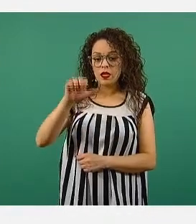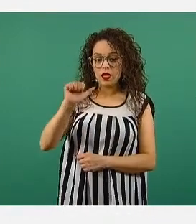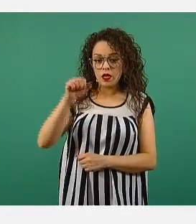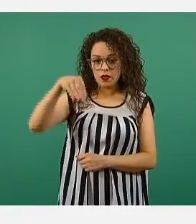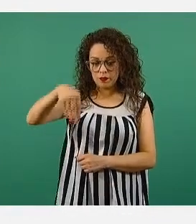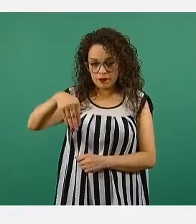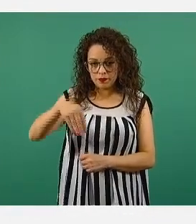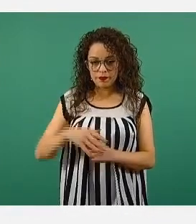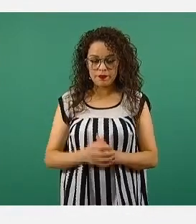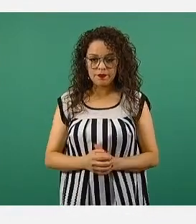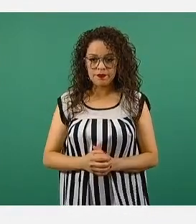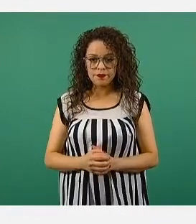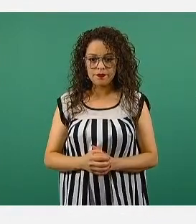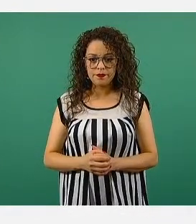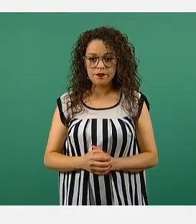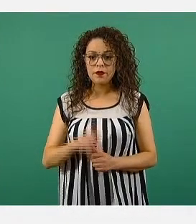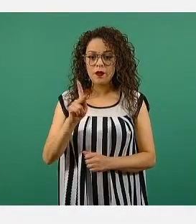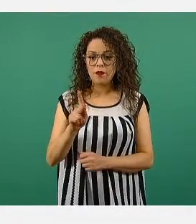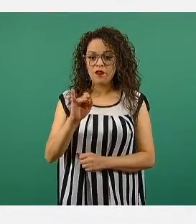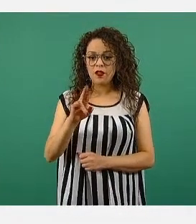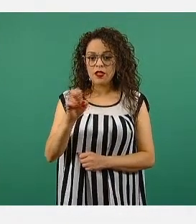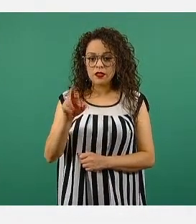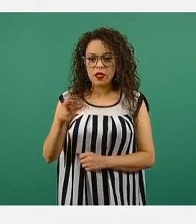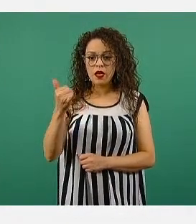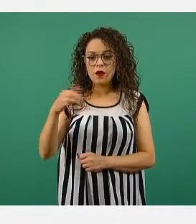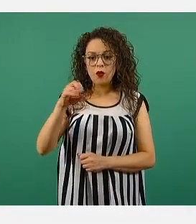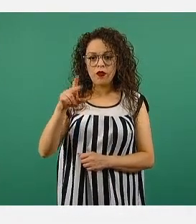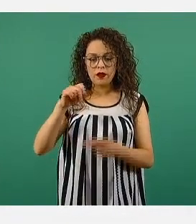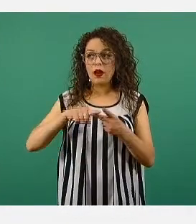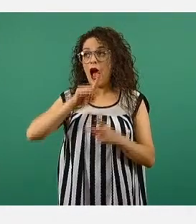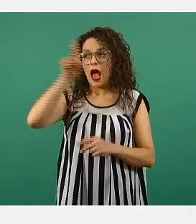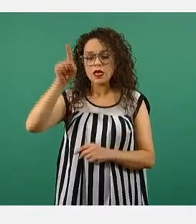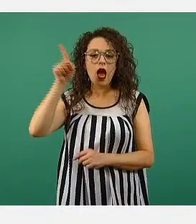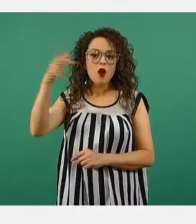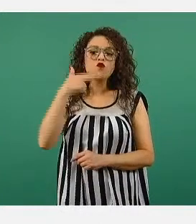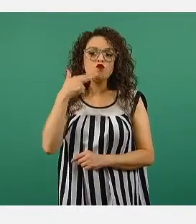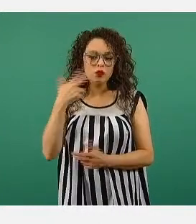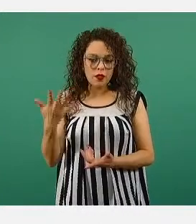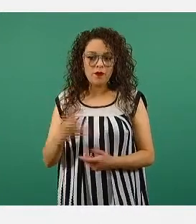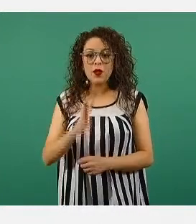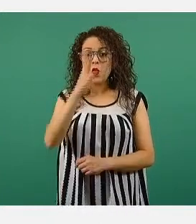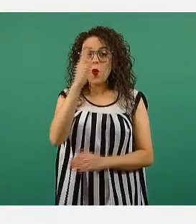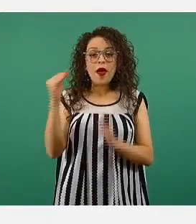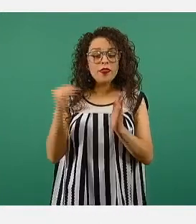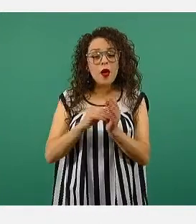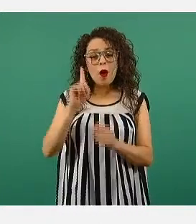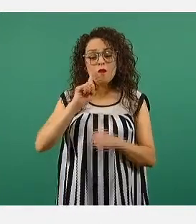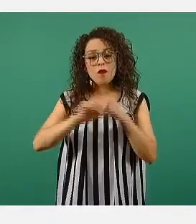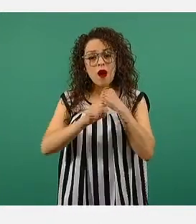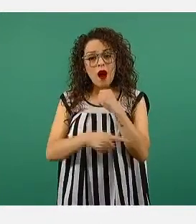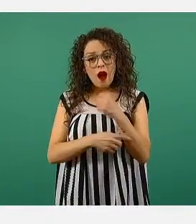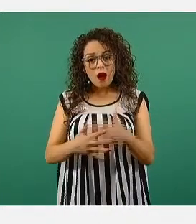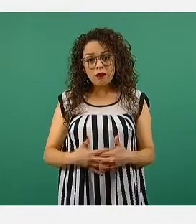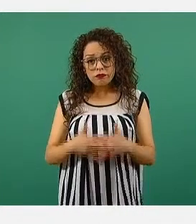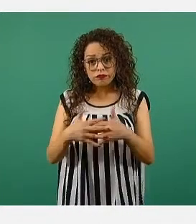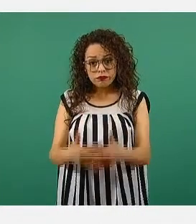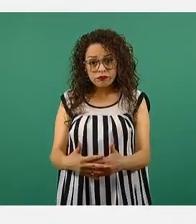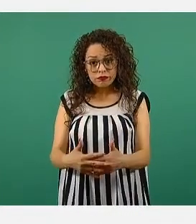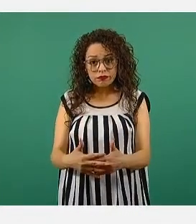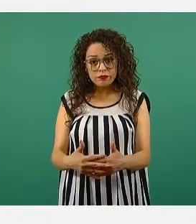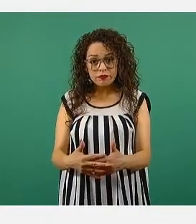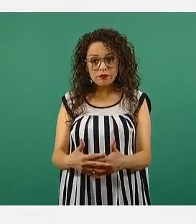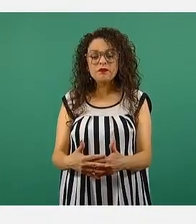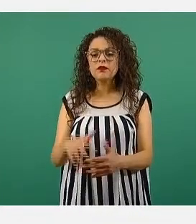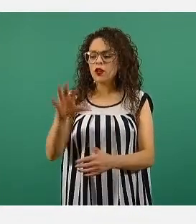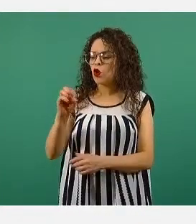y la de Moderna, que son las que usan allá. Pero se incluyeron casi 4,000 mujeres embarazadas en una cohorte, Una cohorte